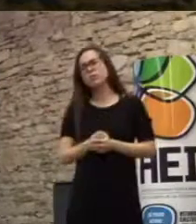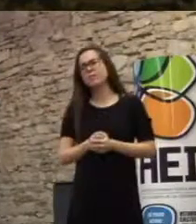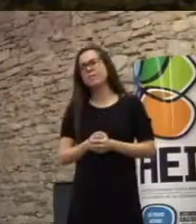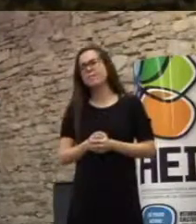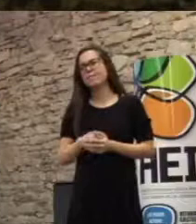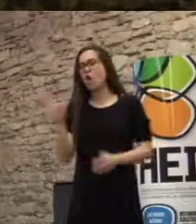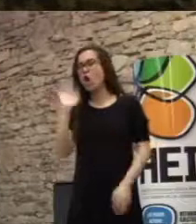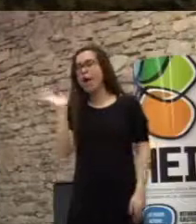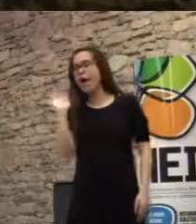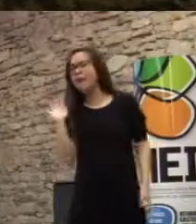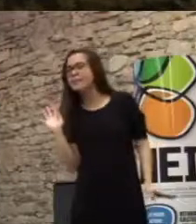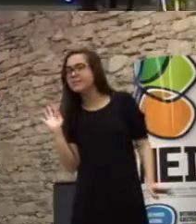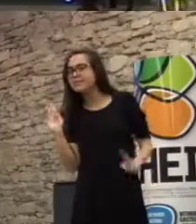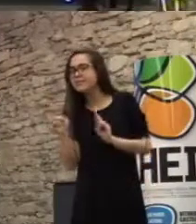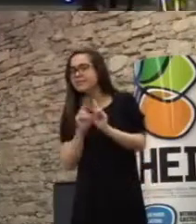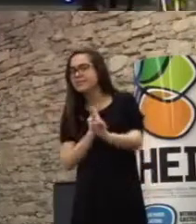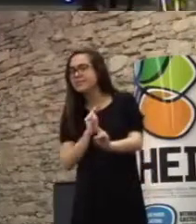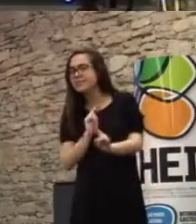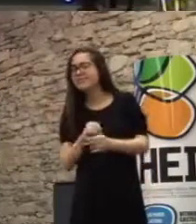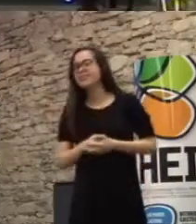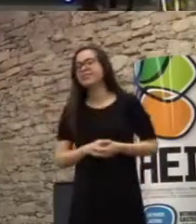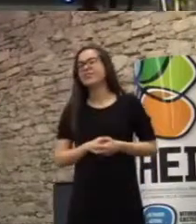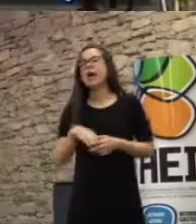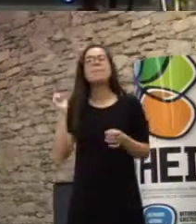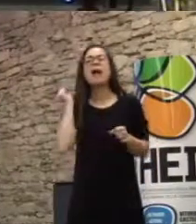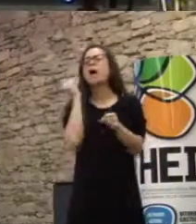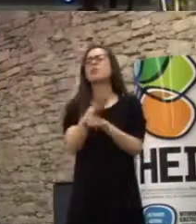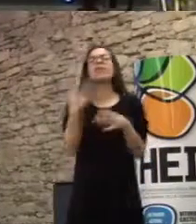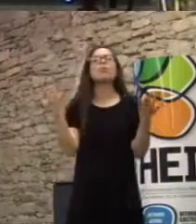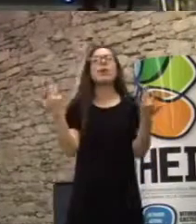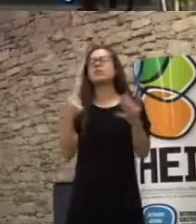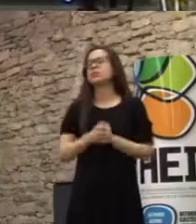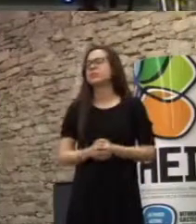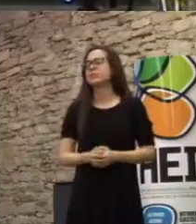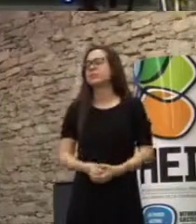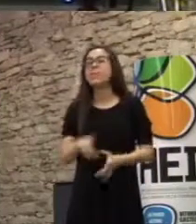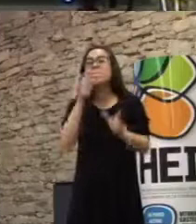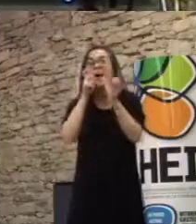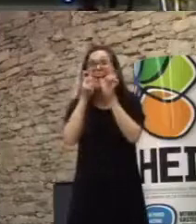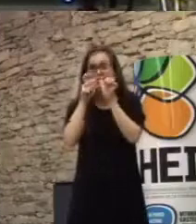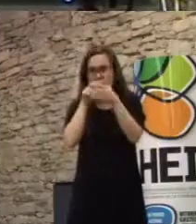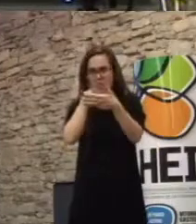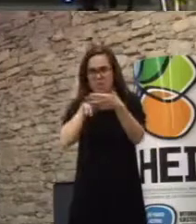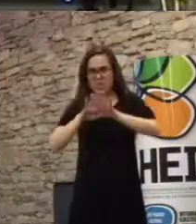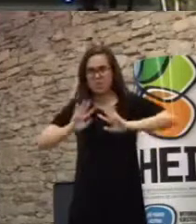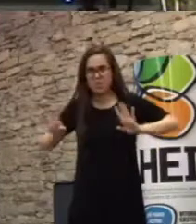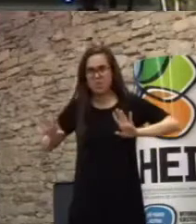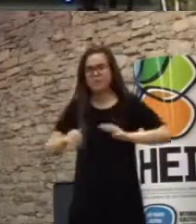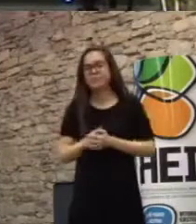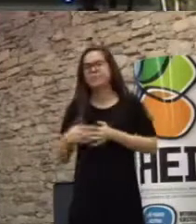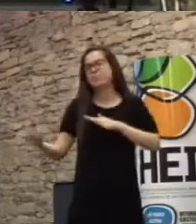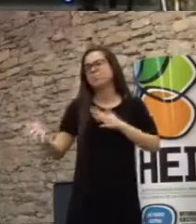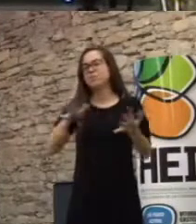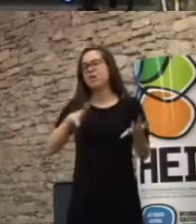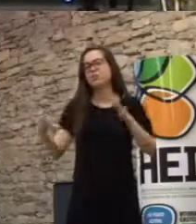hola la apostamos cuanto no palabras y bueno más o menos